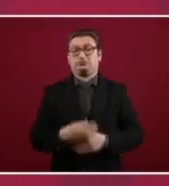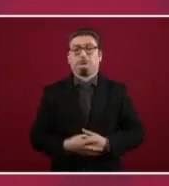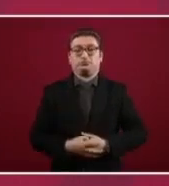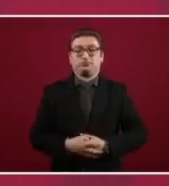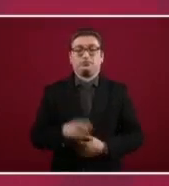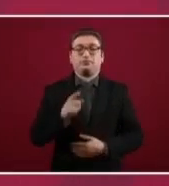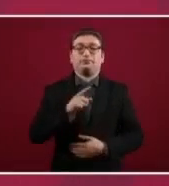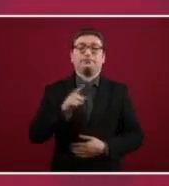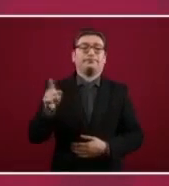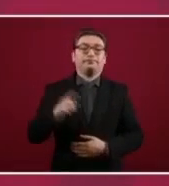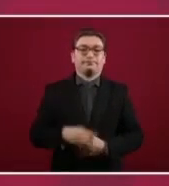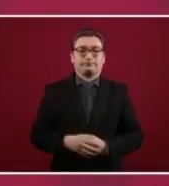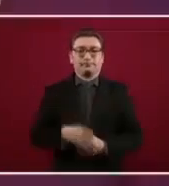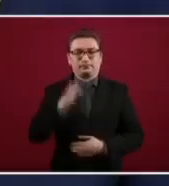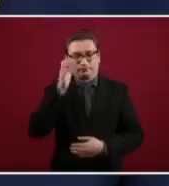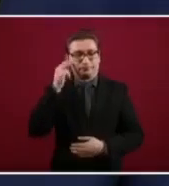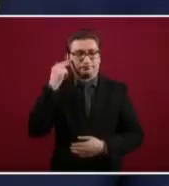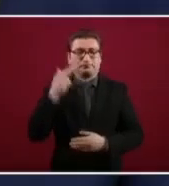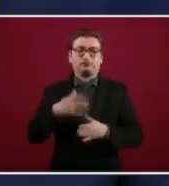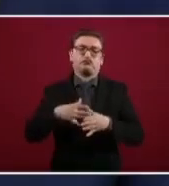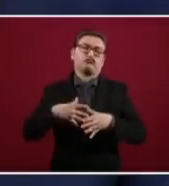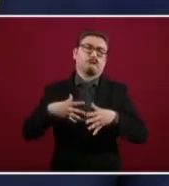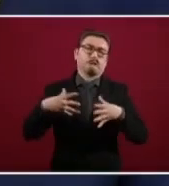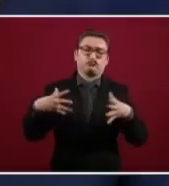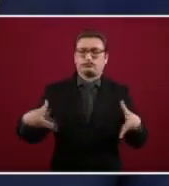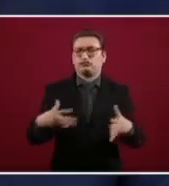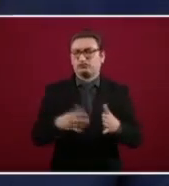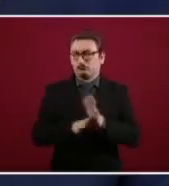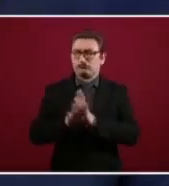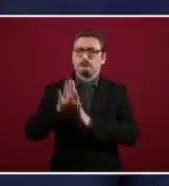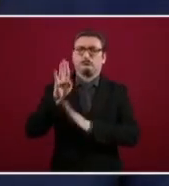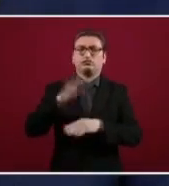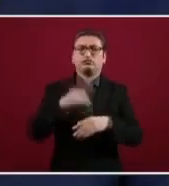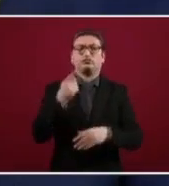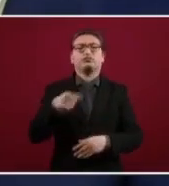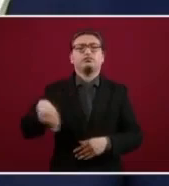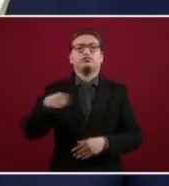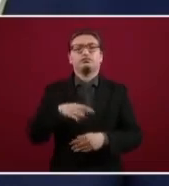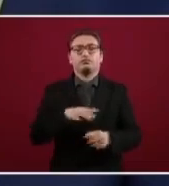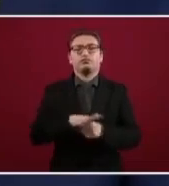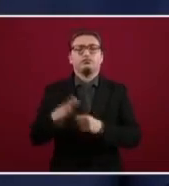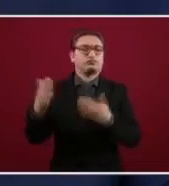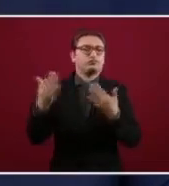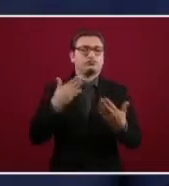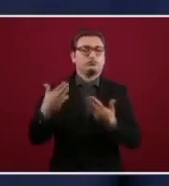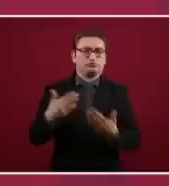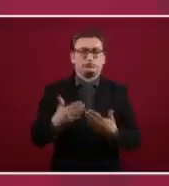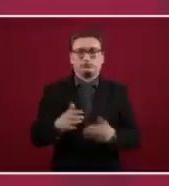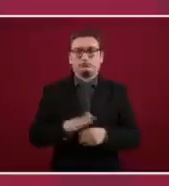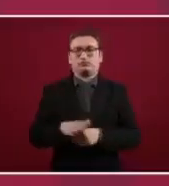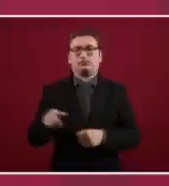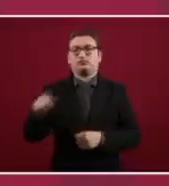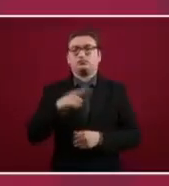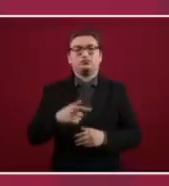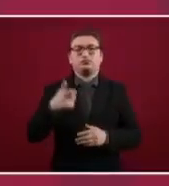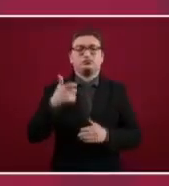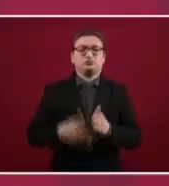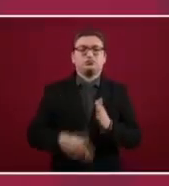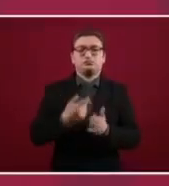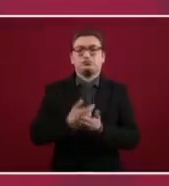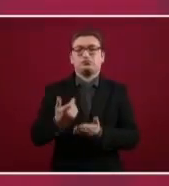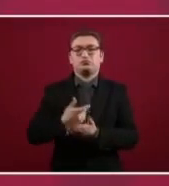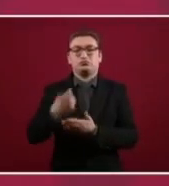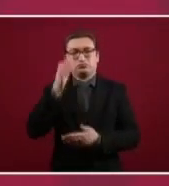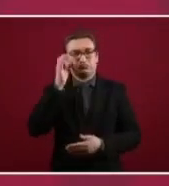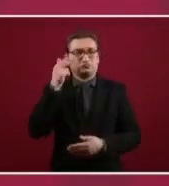ellos crecían porque tenían como ventaja comparativa los bajos salarios que se pagaban